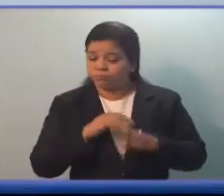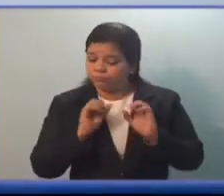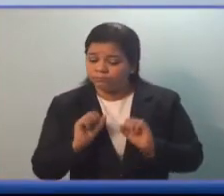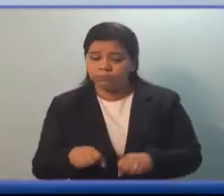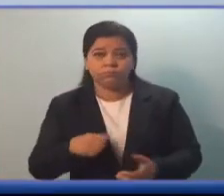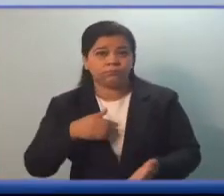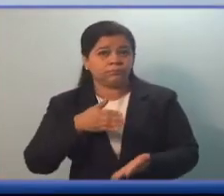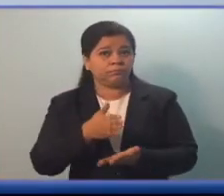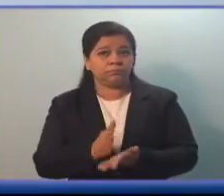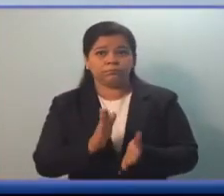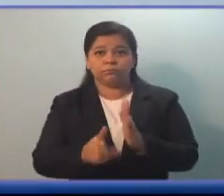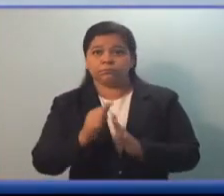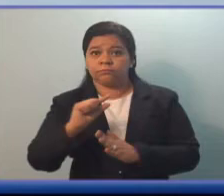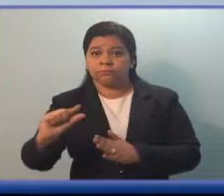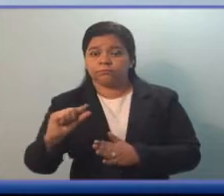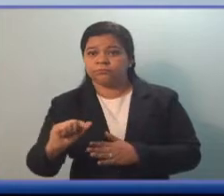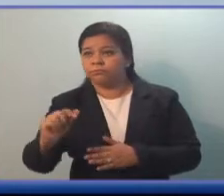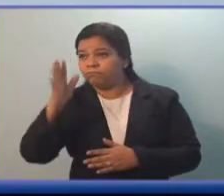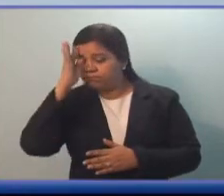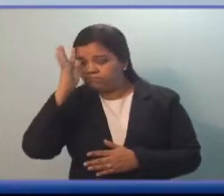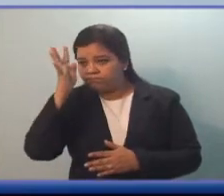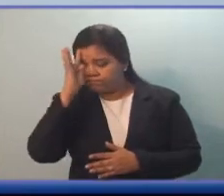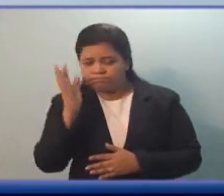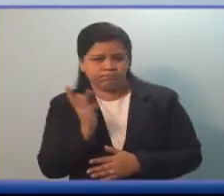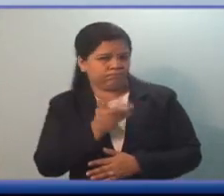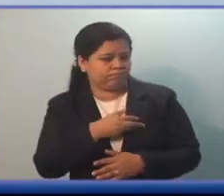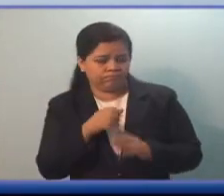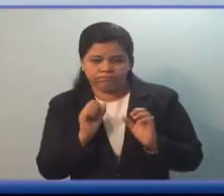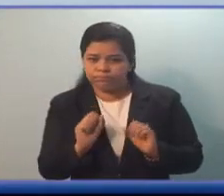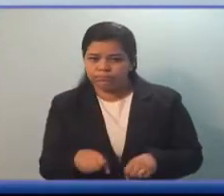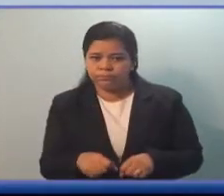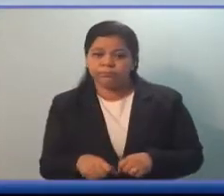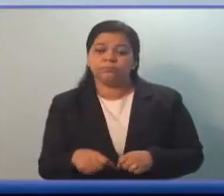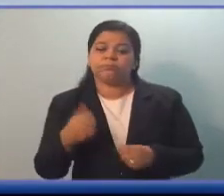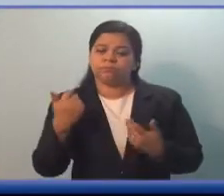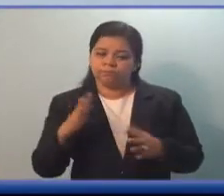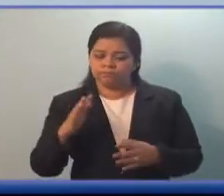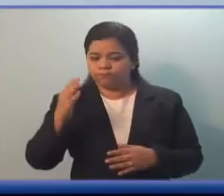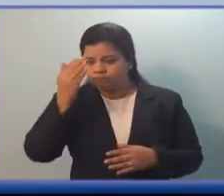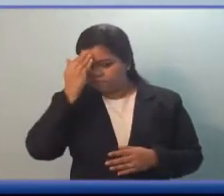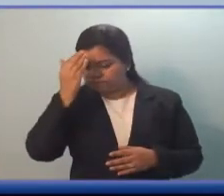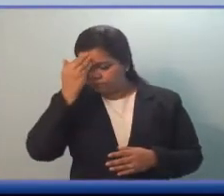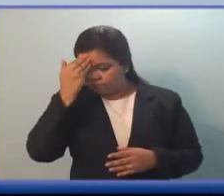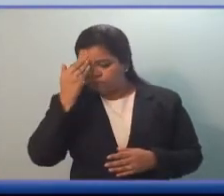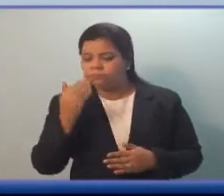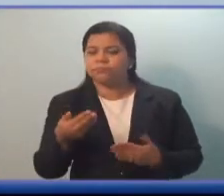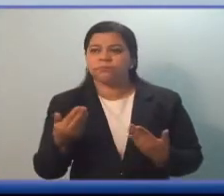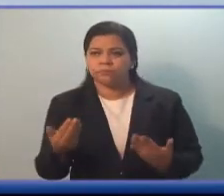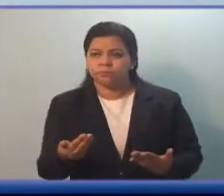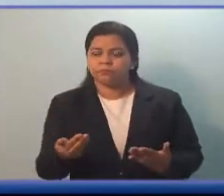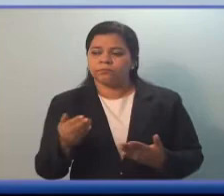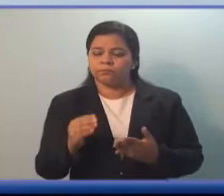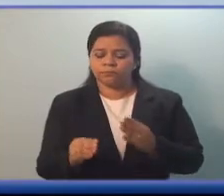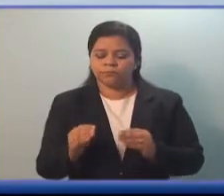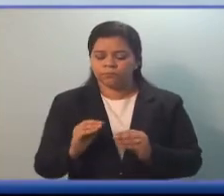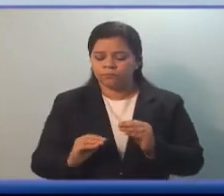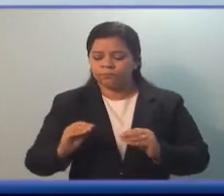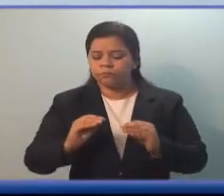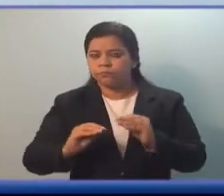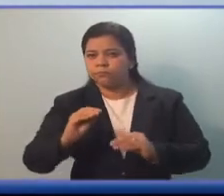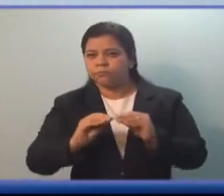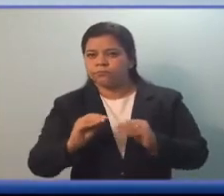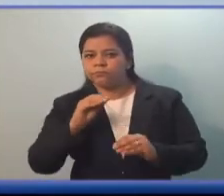institución a improvisar, ¿verdad?, sino que con conocimiento de cómo está estructurada la Honorable